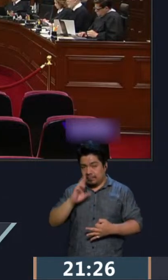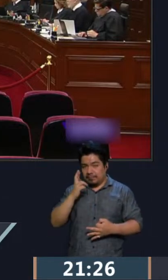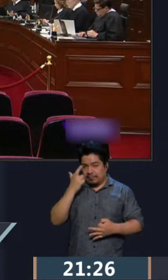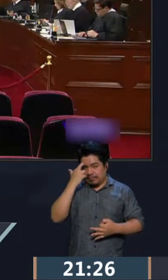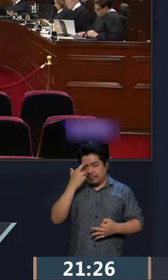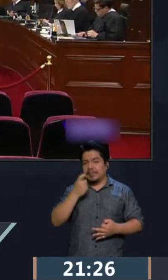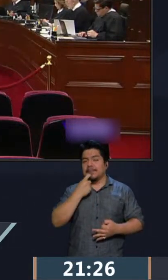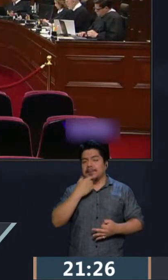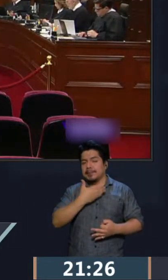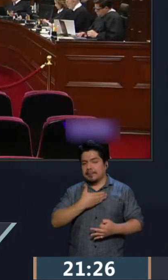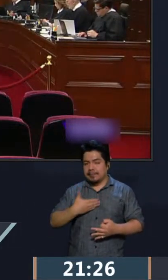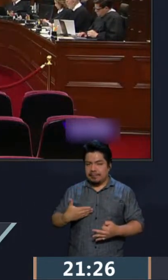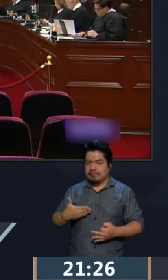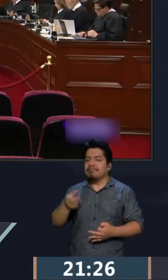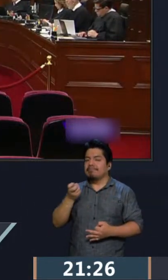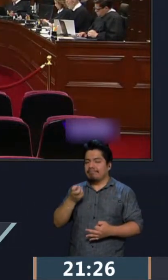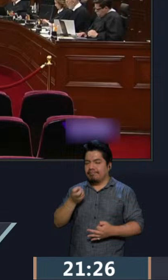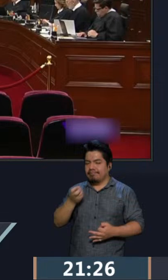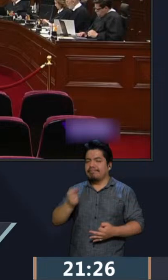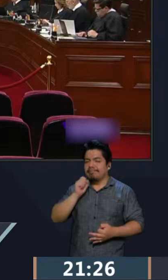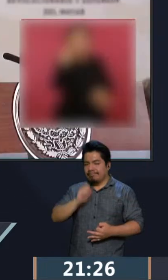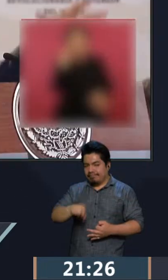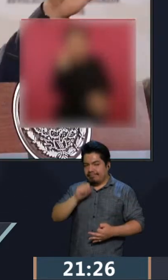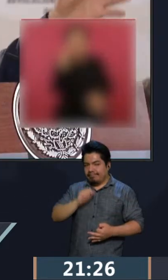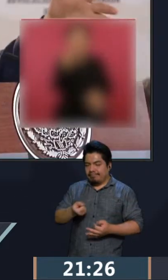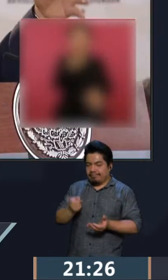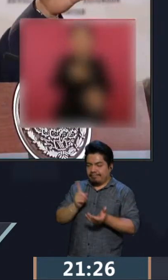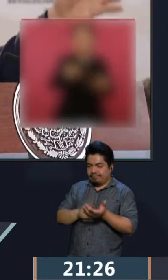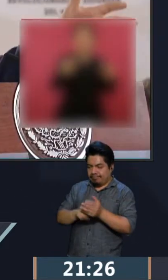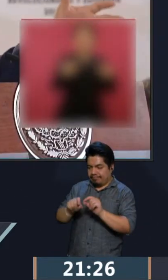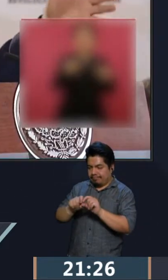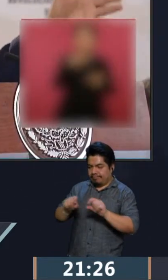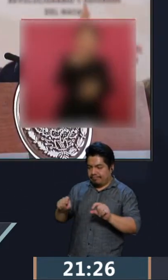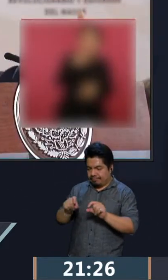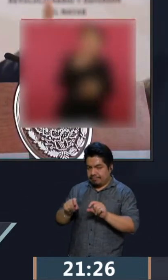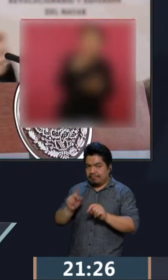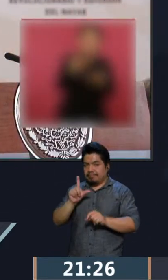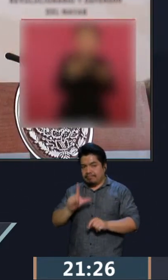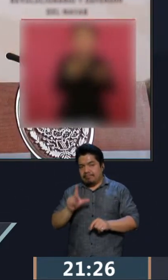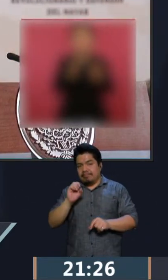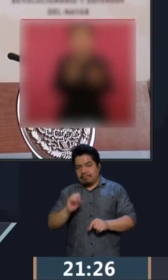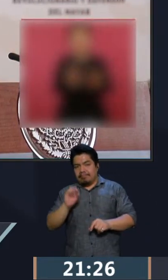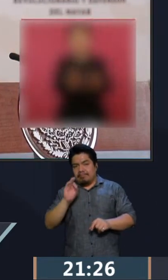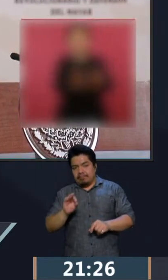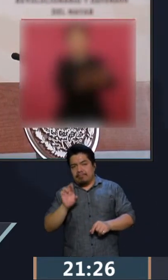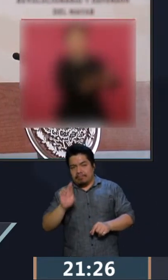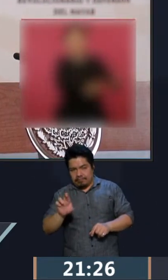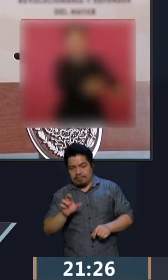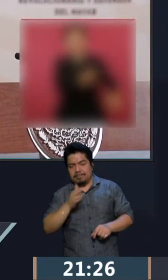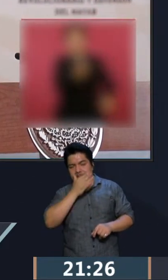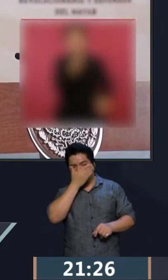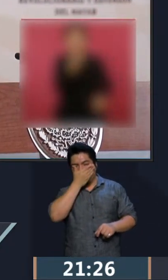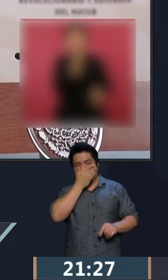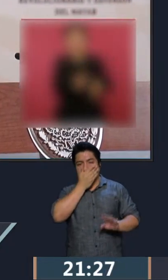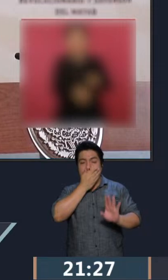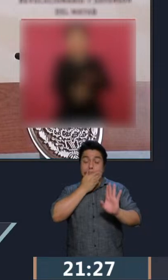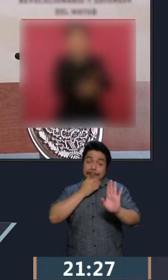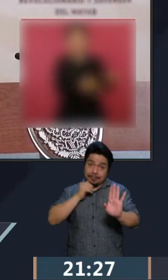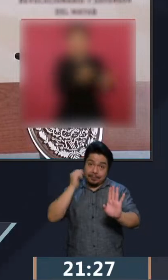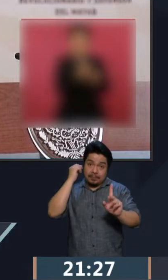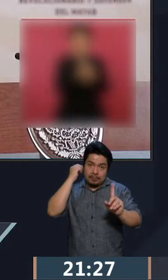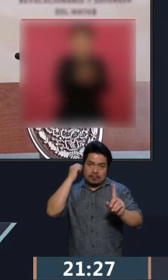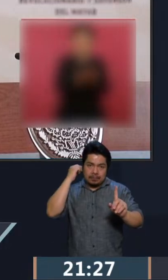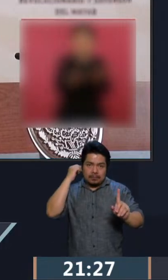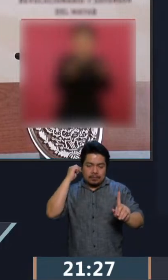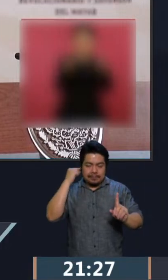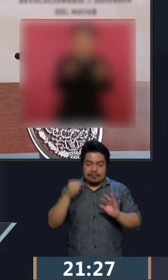Obrador encaja perfectamente dentro de la definición de lo que es el lawfare. Y hay que decirlo con toda